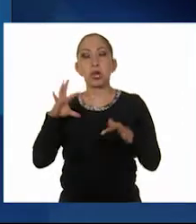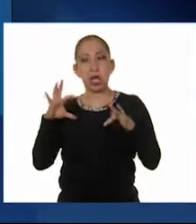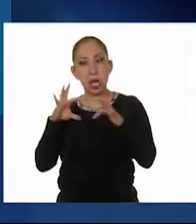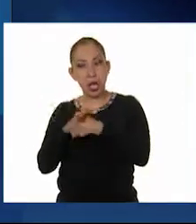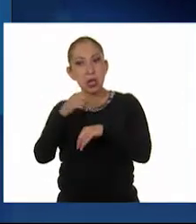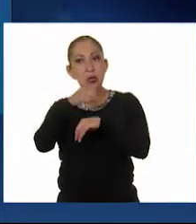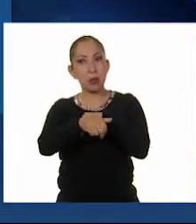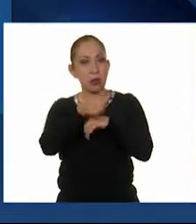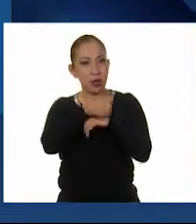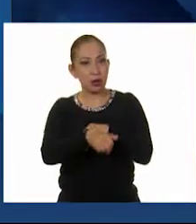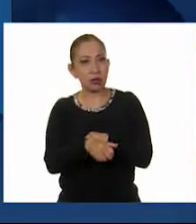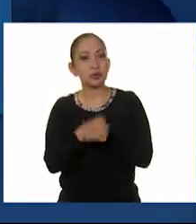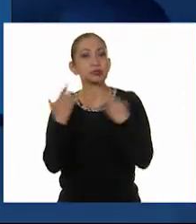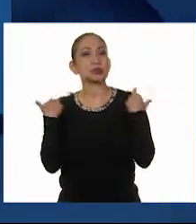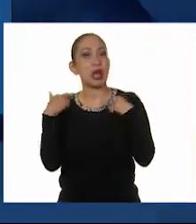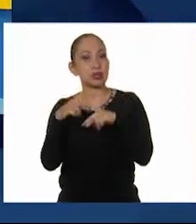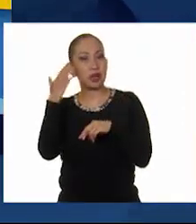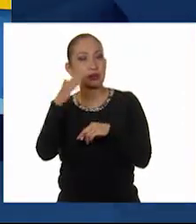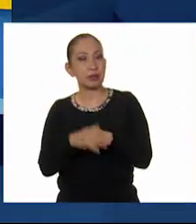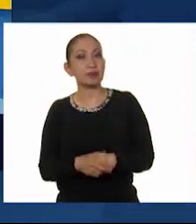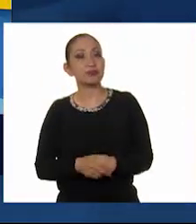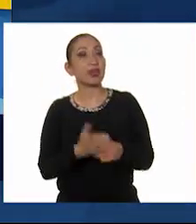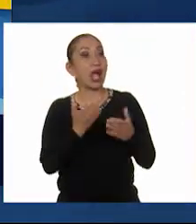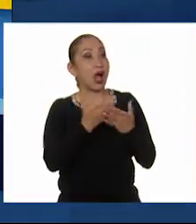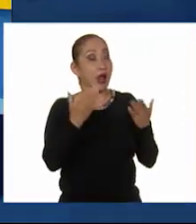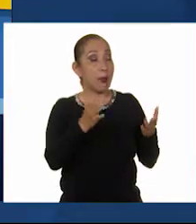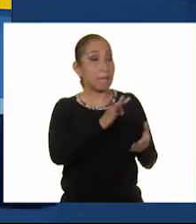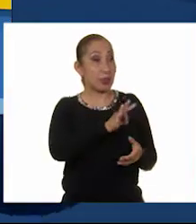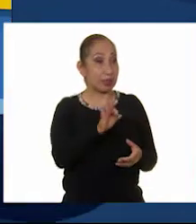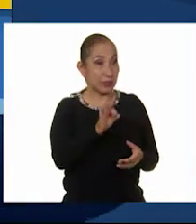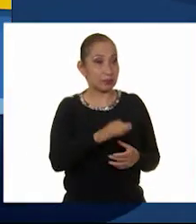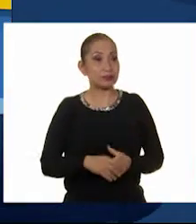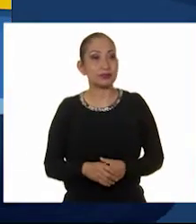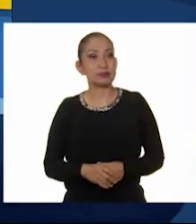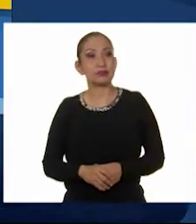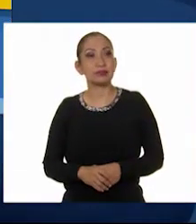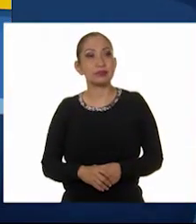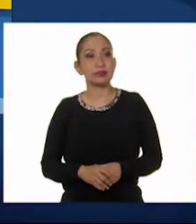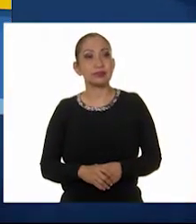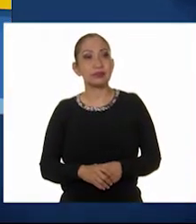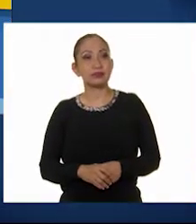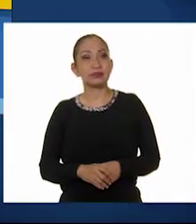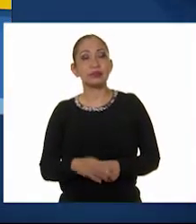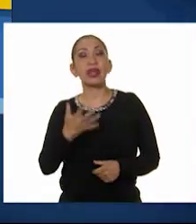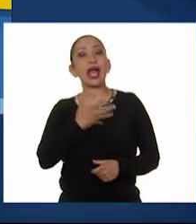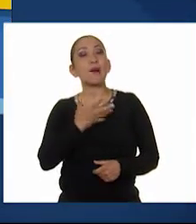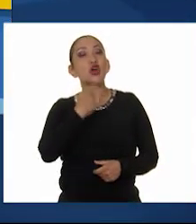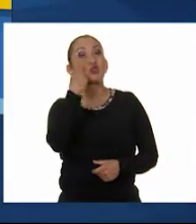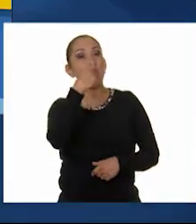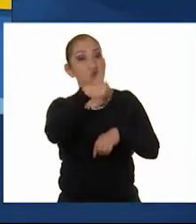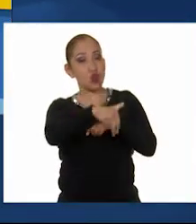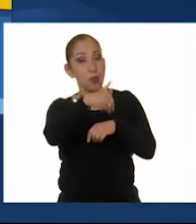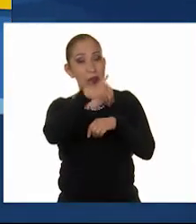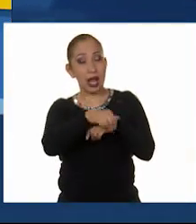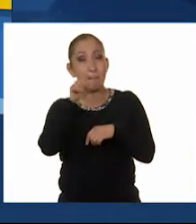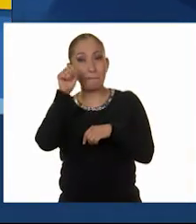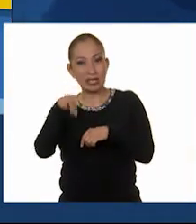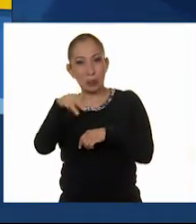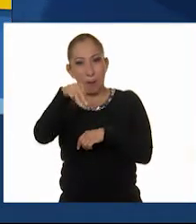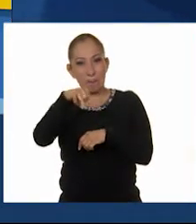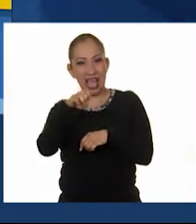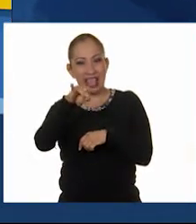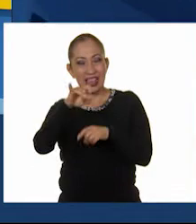estas operaciones, maestra. Finalmente, puede ocurrir que obtengamos un valor de la media aritmética